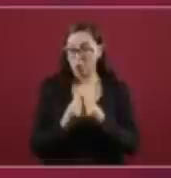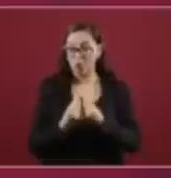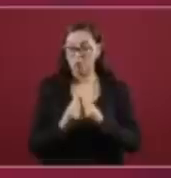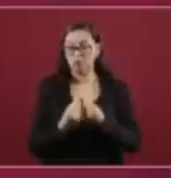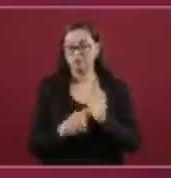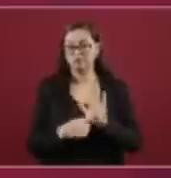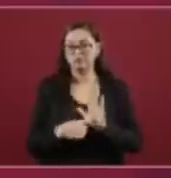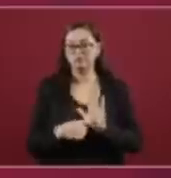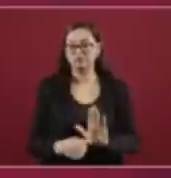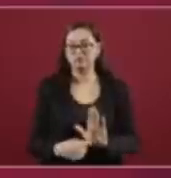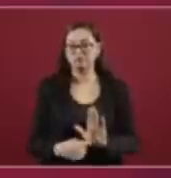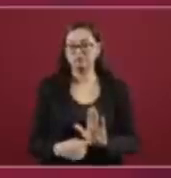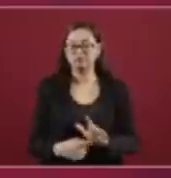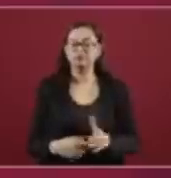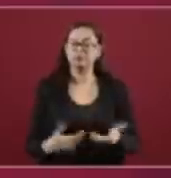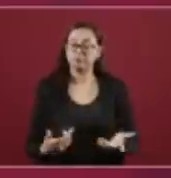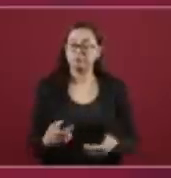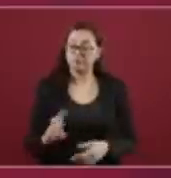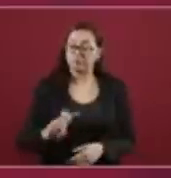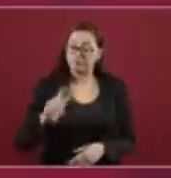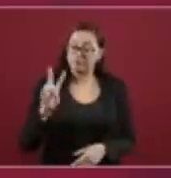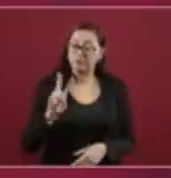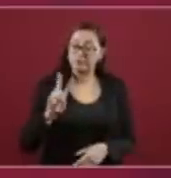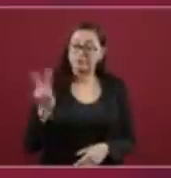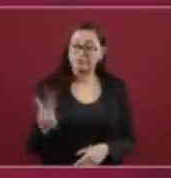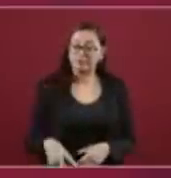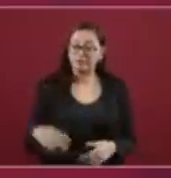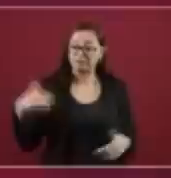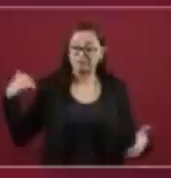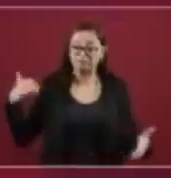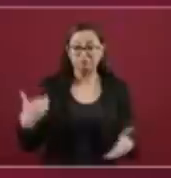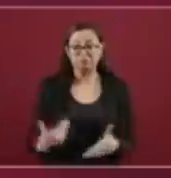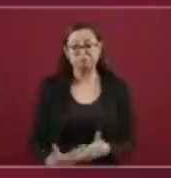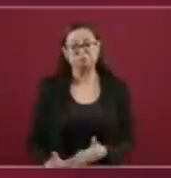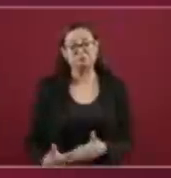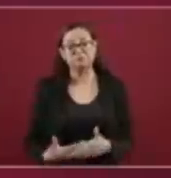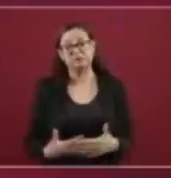decirse que ha generado bastante polémica.